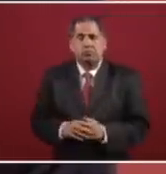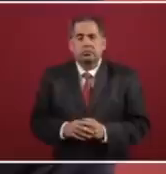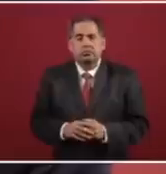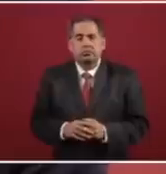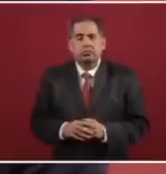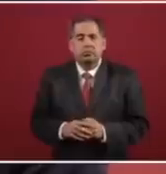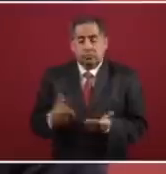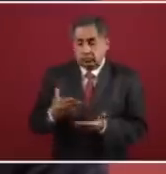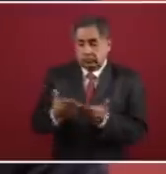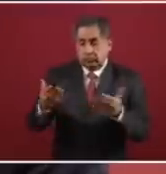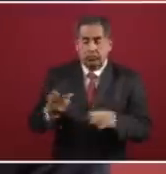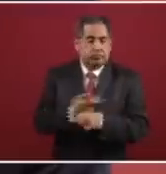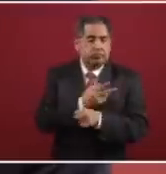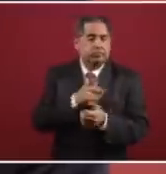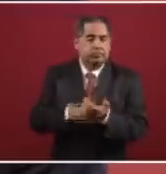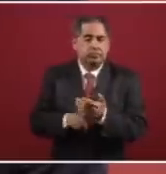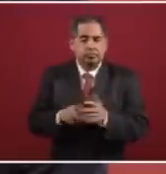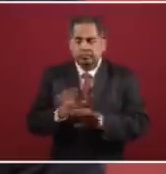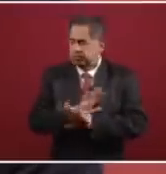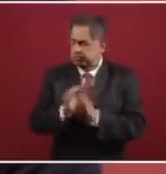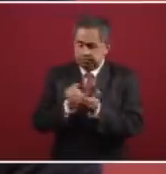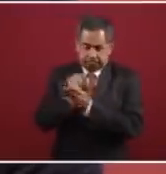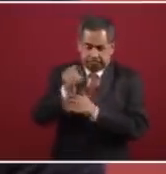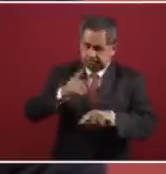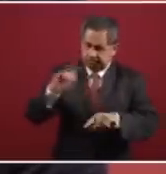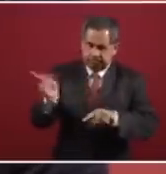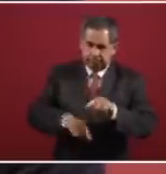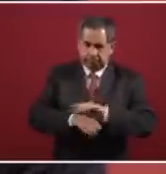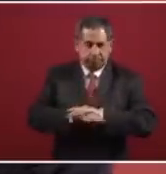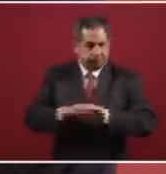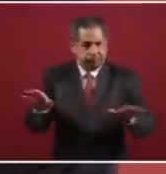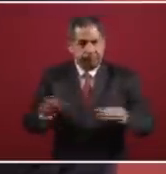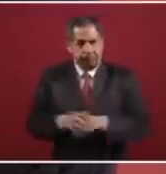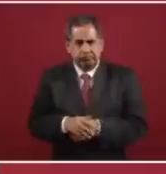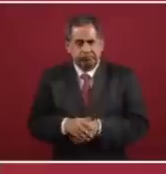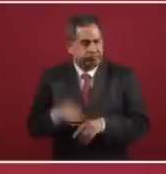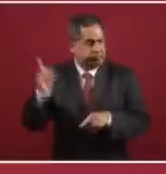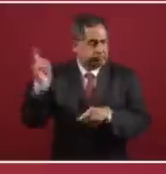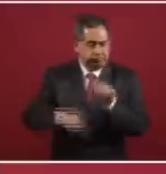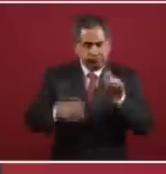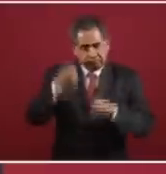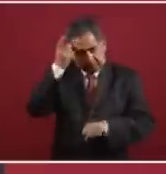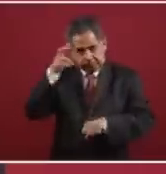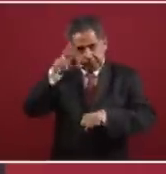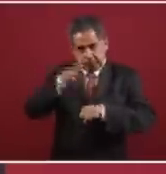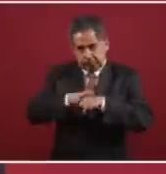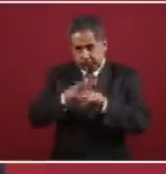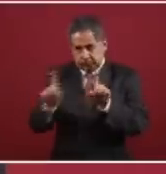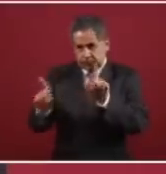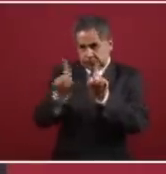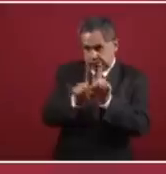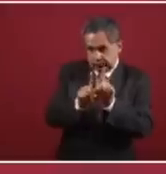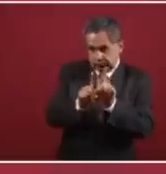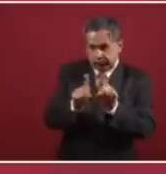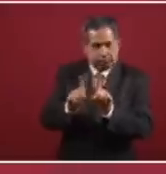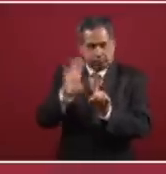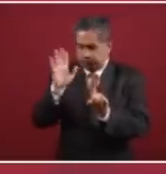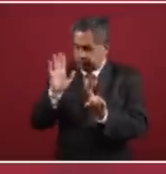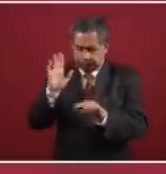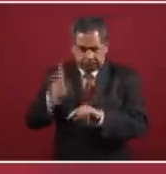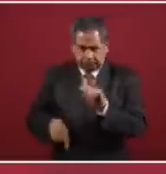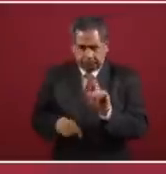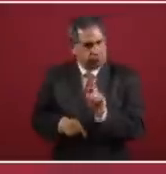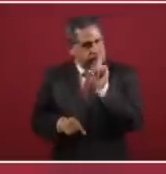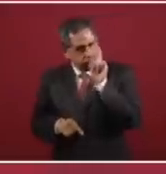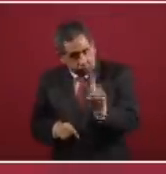Y ahora se decidió que no haya las direcciones adjuntas.